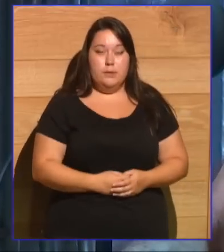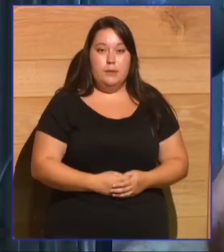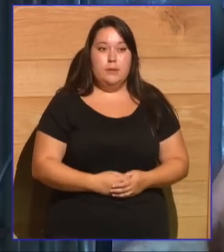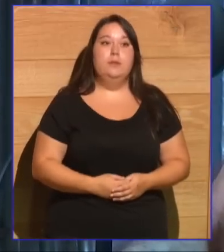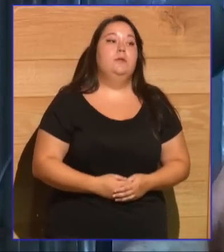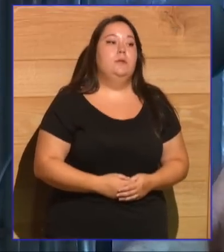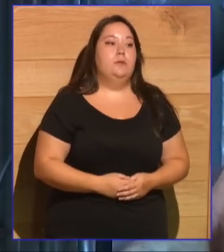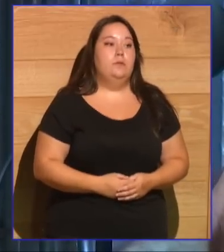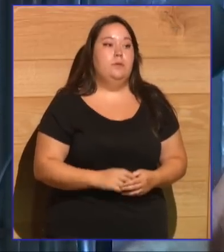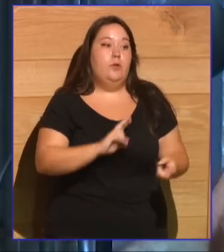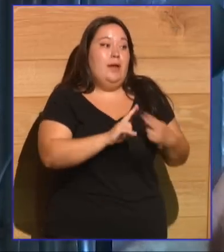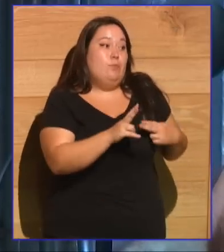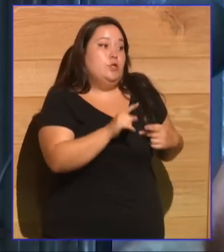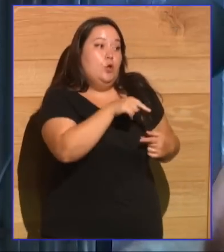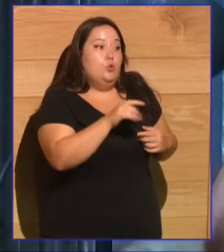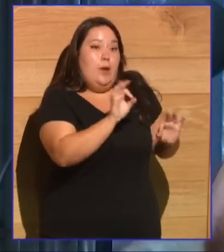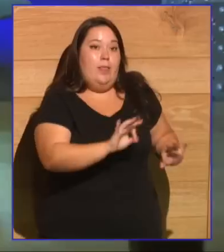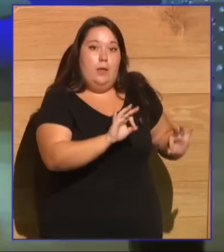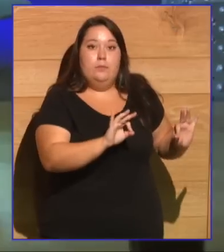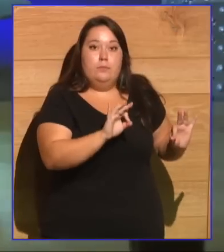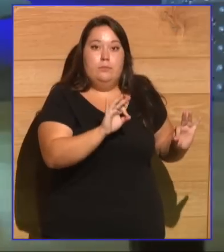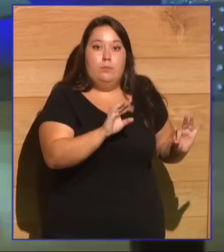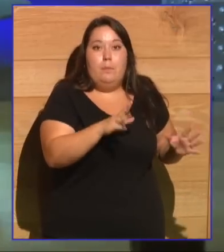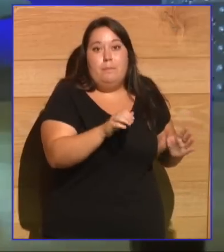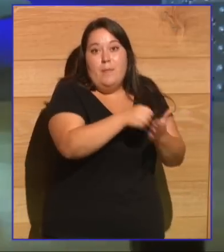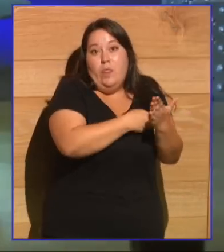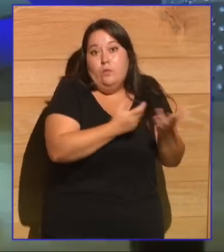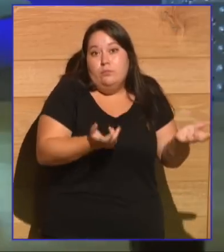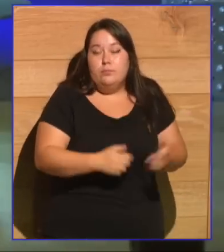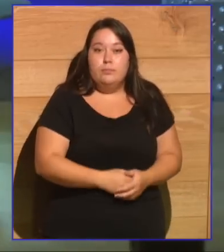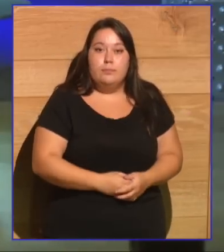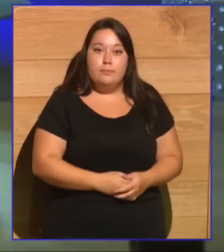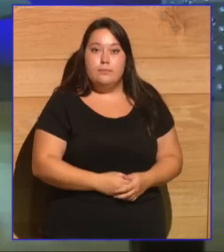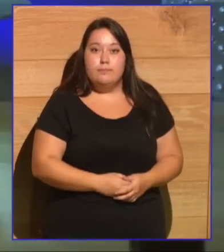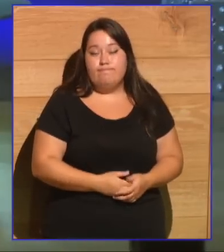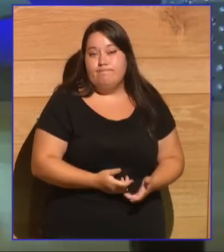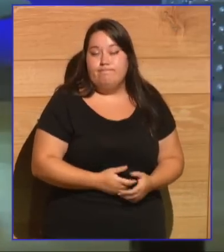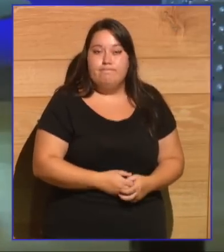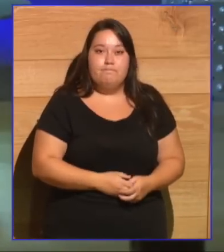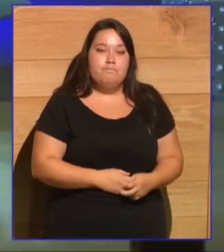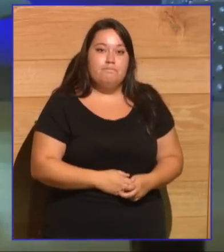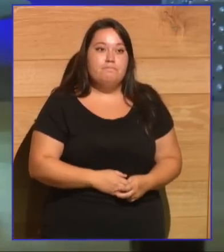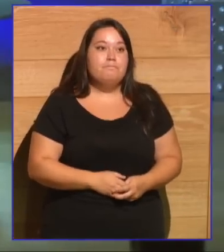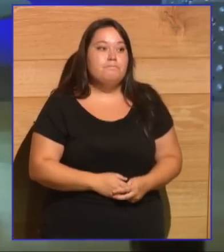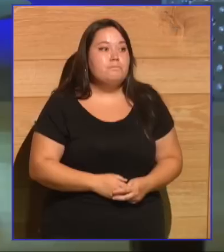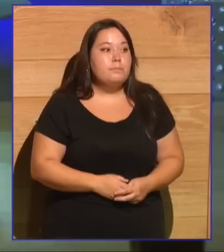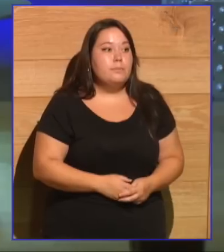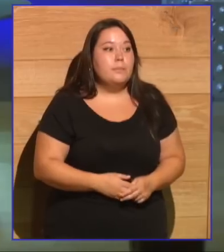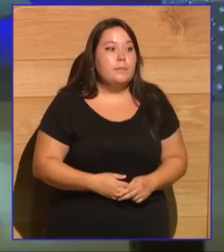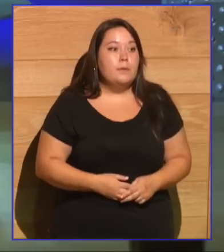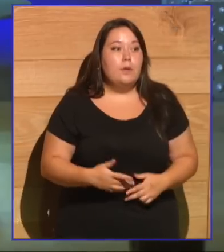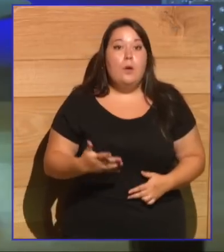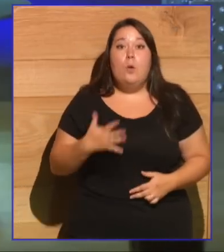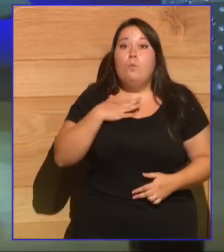la respuesta es nada cual hay que tener también asunción de uno mismo vamos parece que hablen